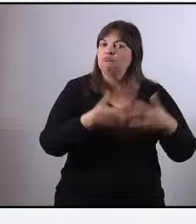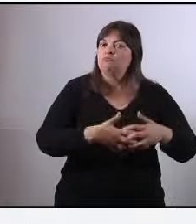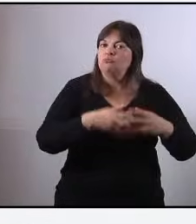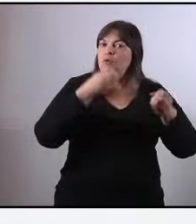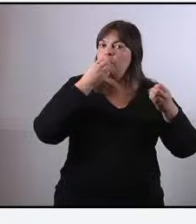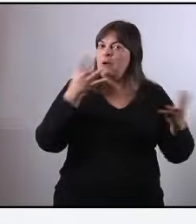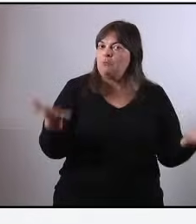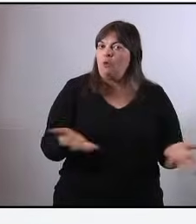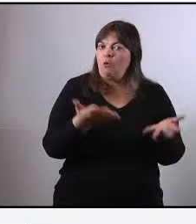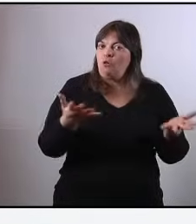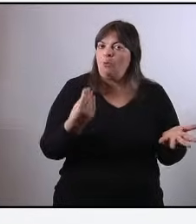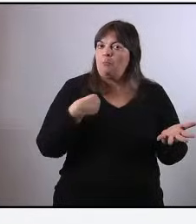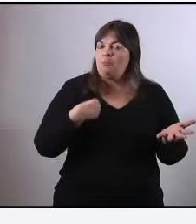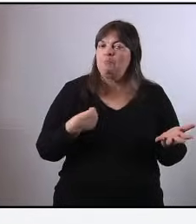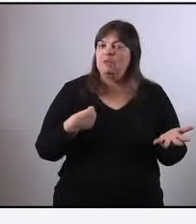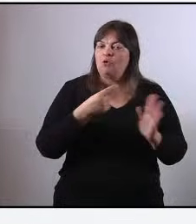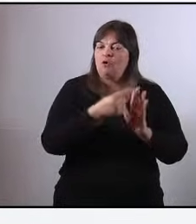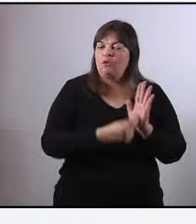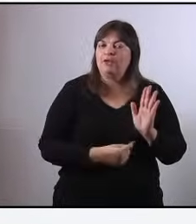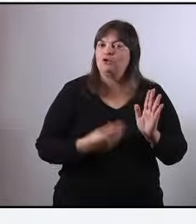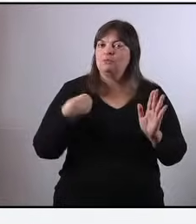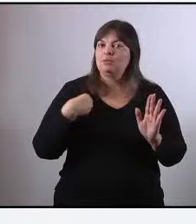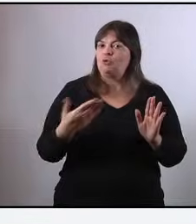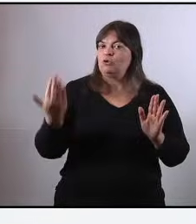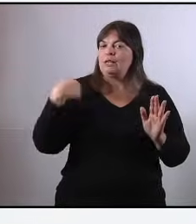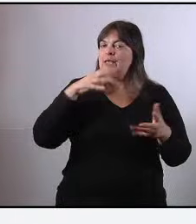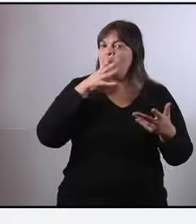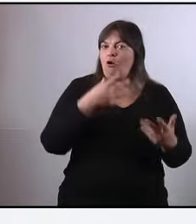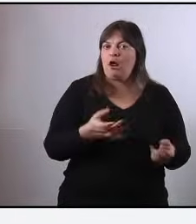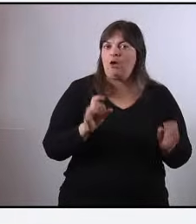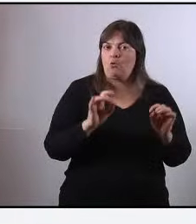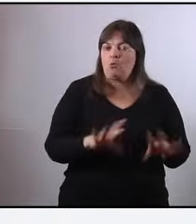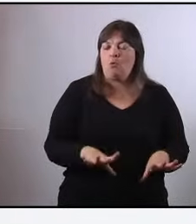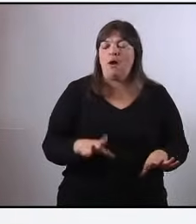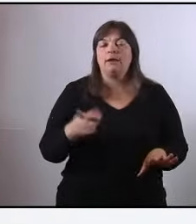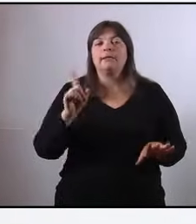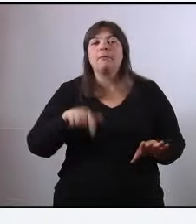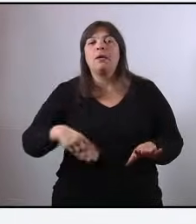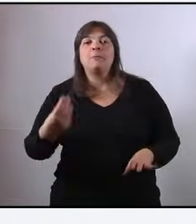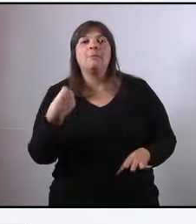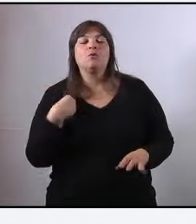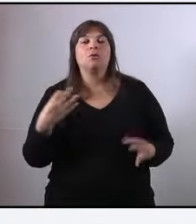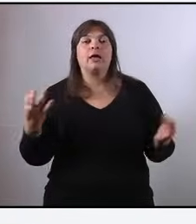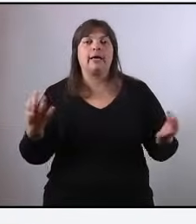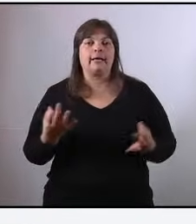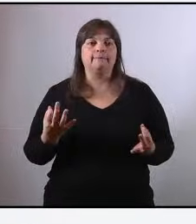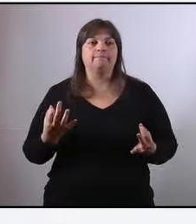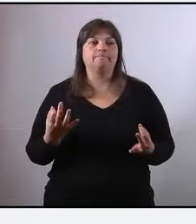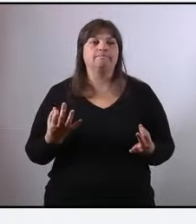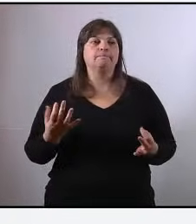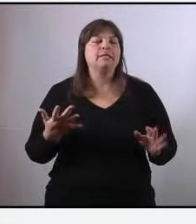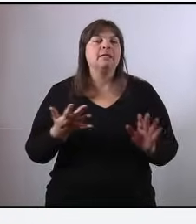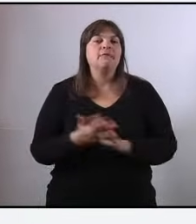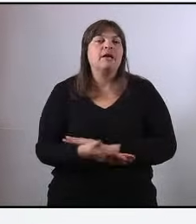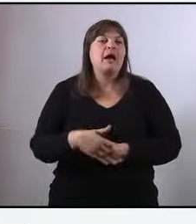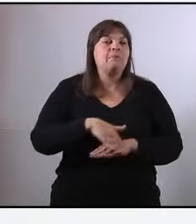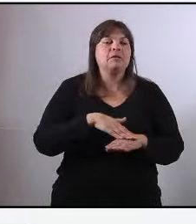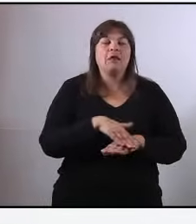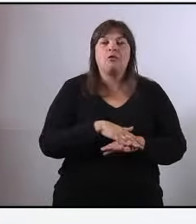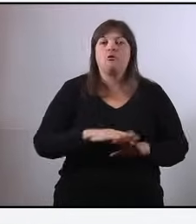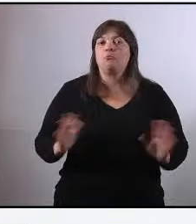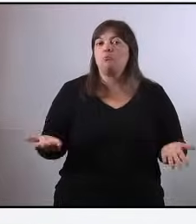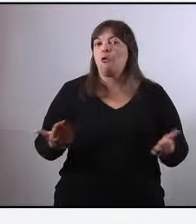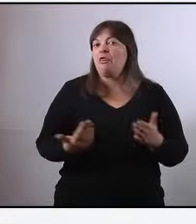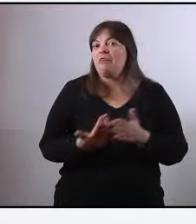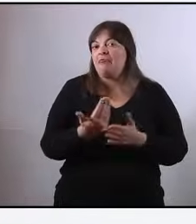la promoción en los mismos términos. Y en cuanto a lo que me preguntaba, a qué va a suponer a nivel administrativo, pues unos